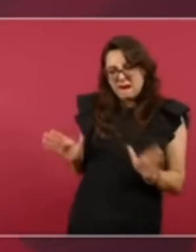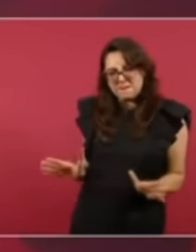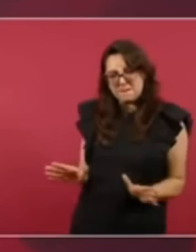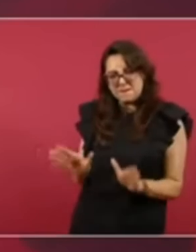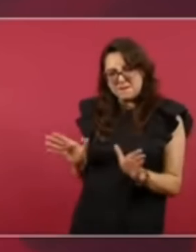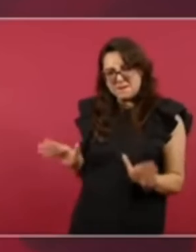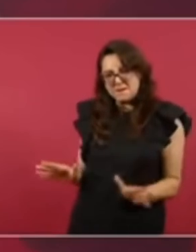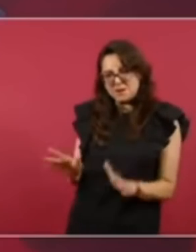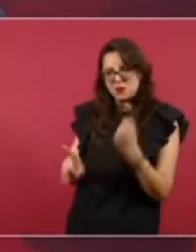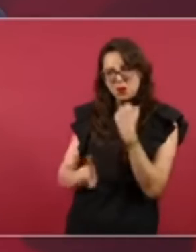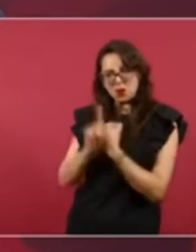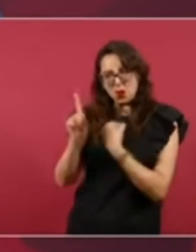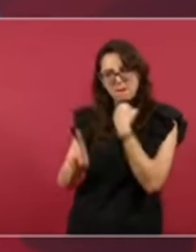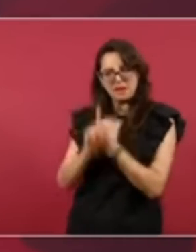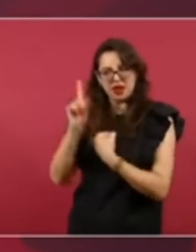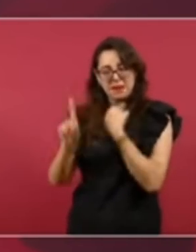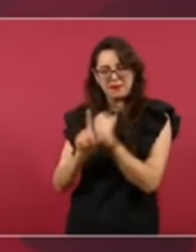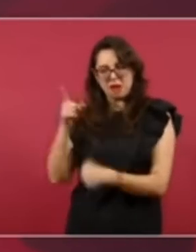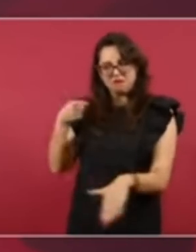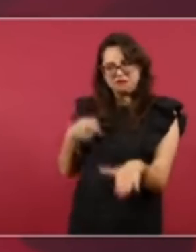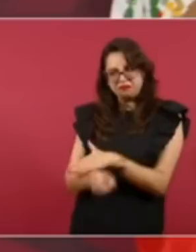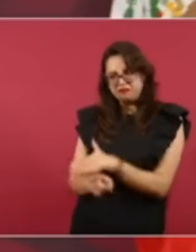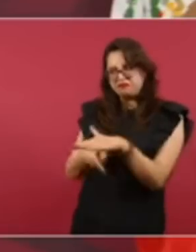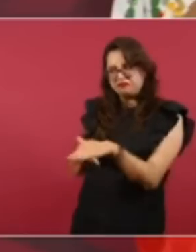es como esto que hemos estado tratando.